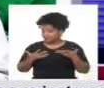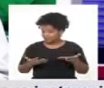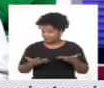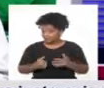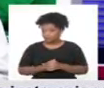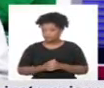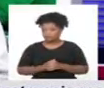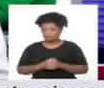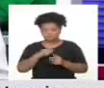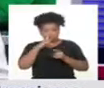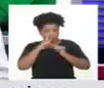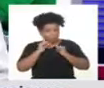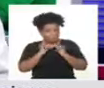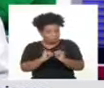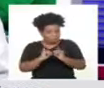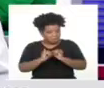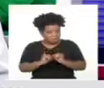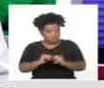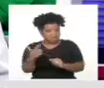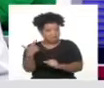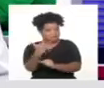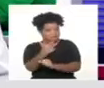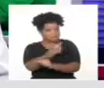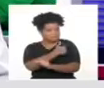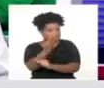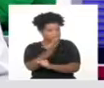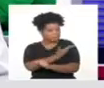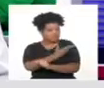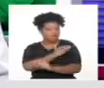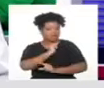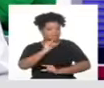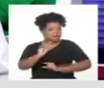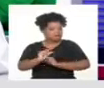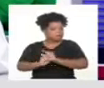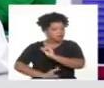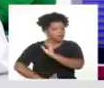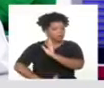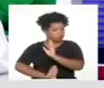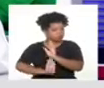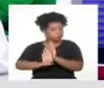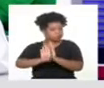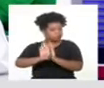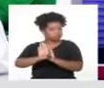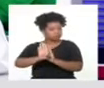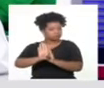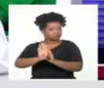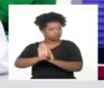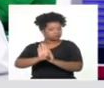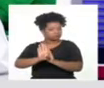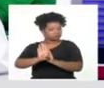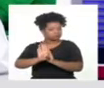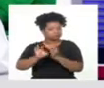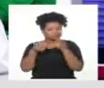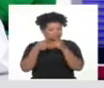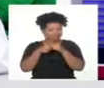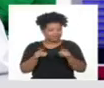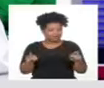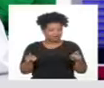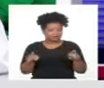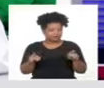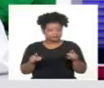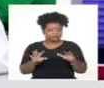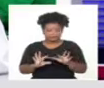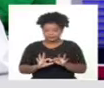noticias, las vacunas que van avanzando en algunos territorios y que indiscutiblemente van teniendo un efecto,